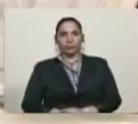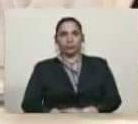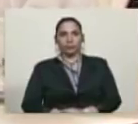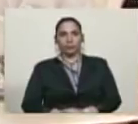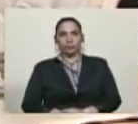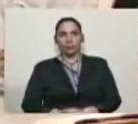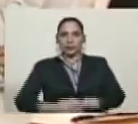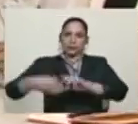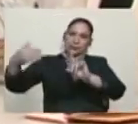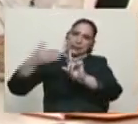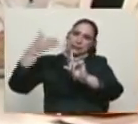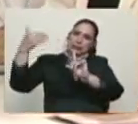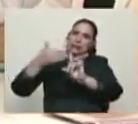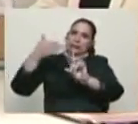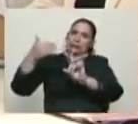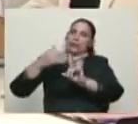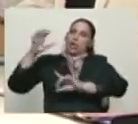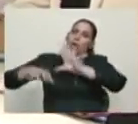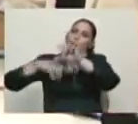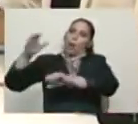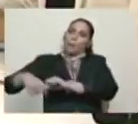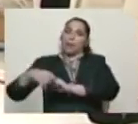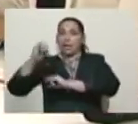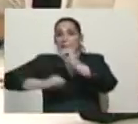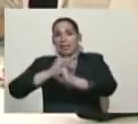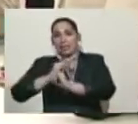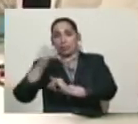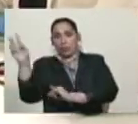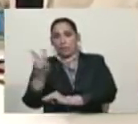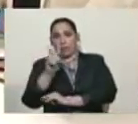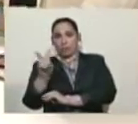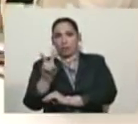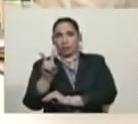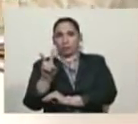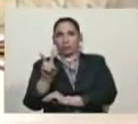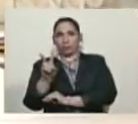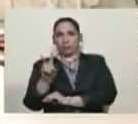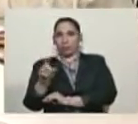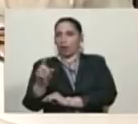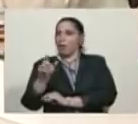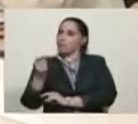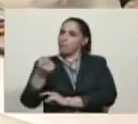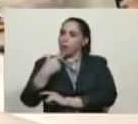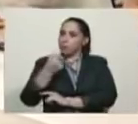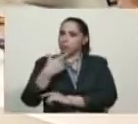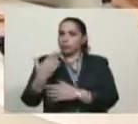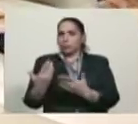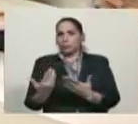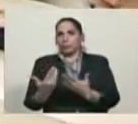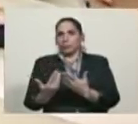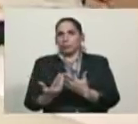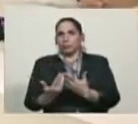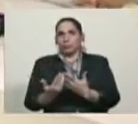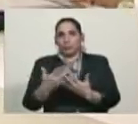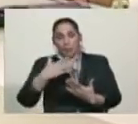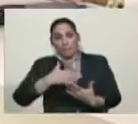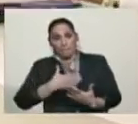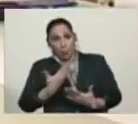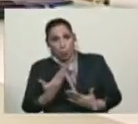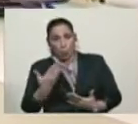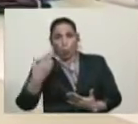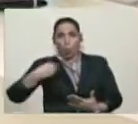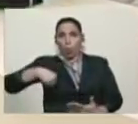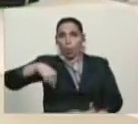se ataca las compras internacionales de venezuela de medicamentos para poder nosotros